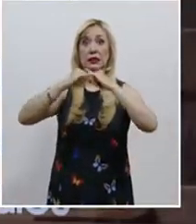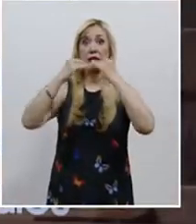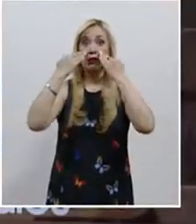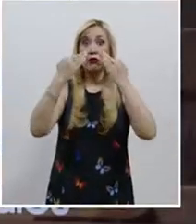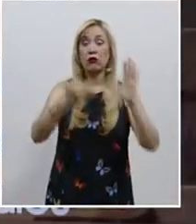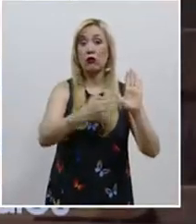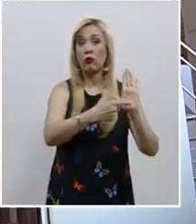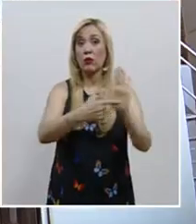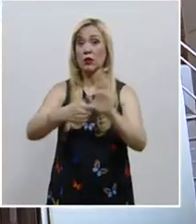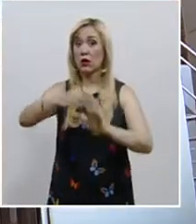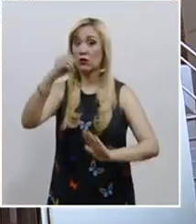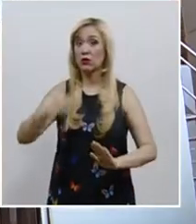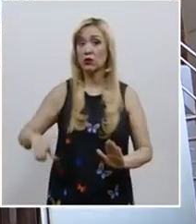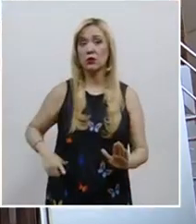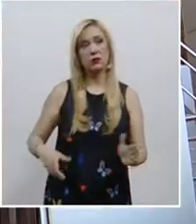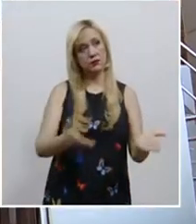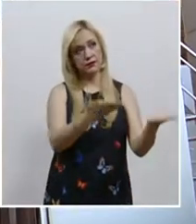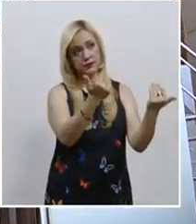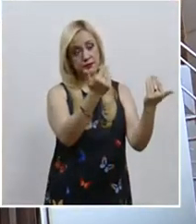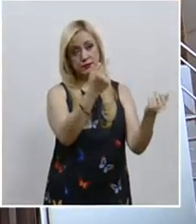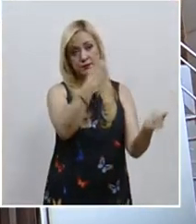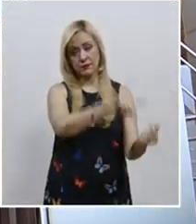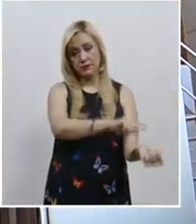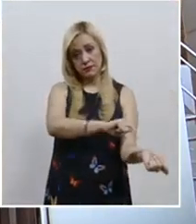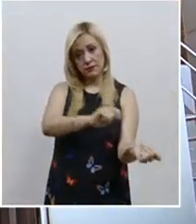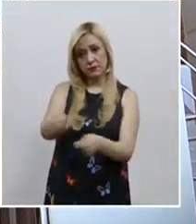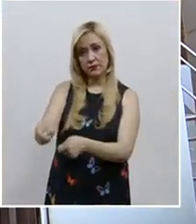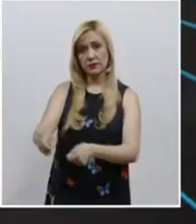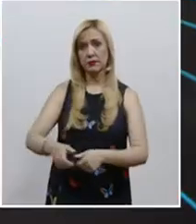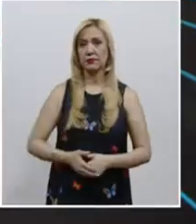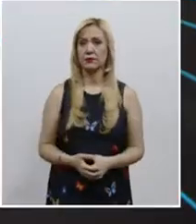la información. Poder Informativo, Mario López Peña.